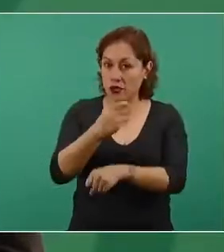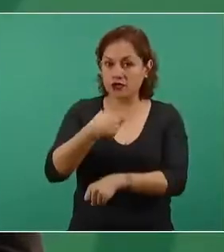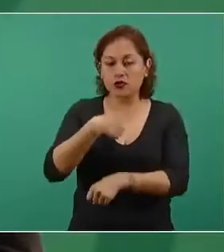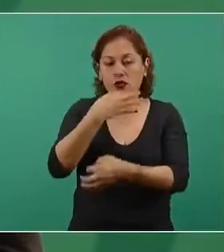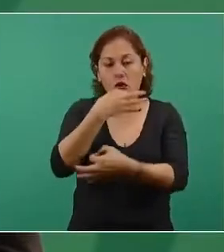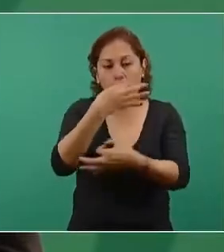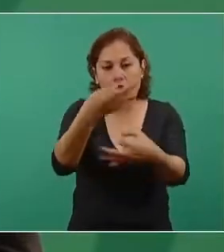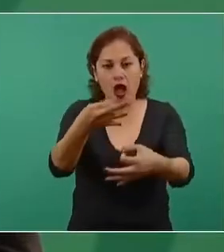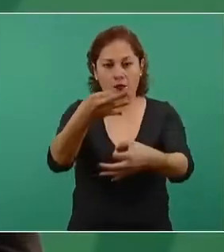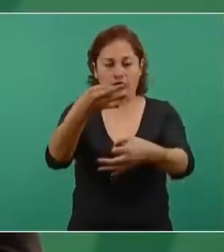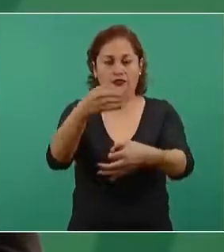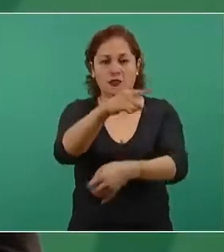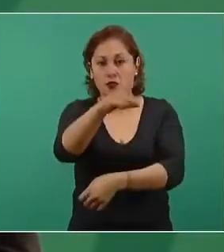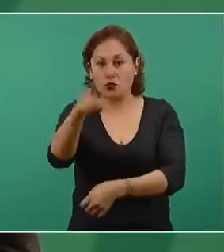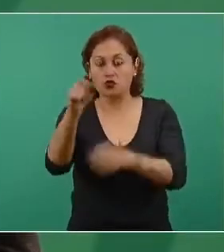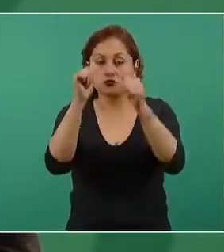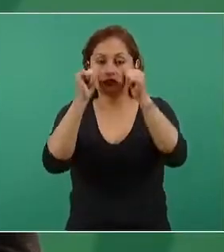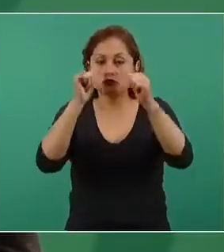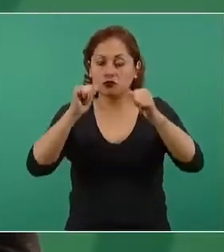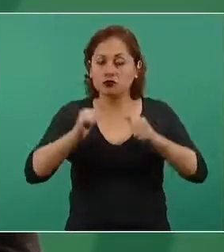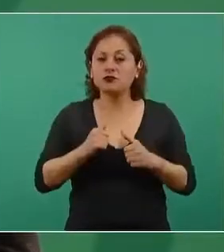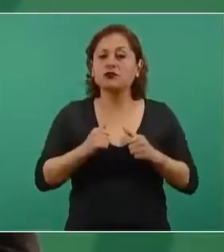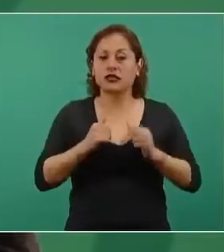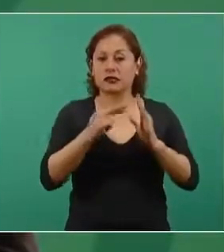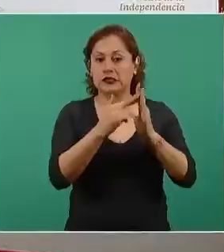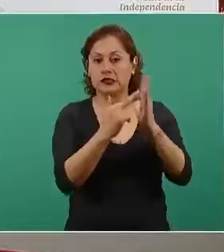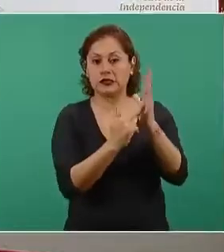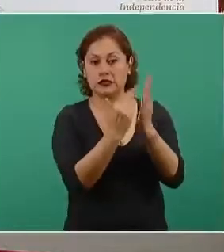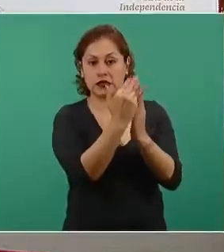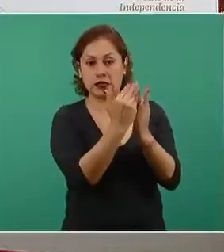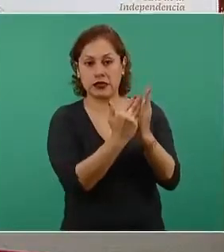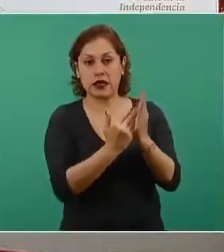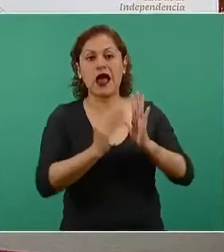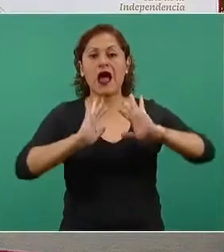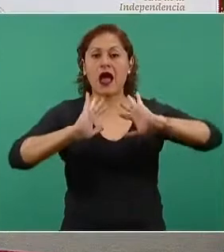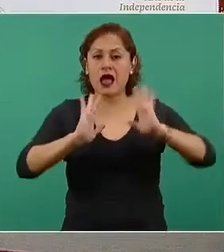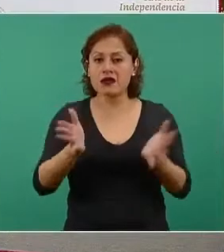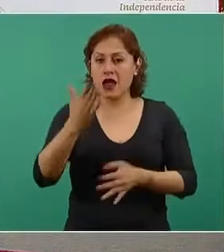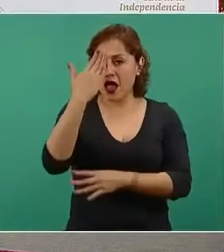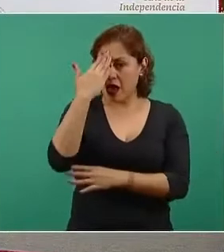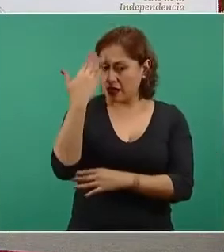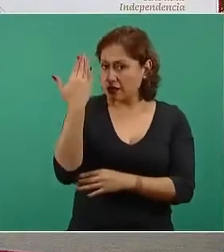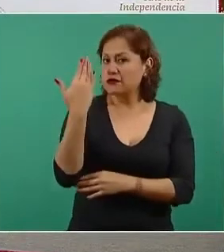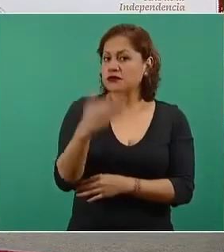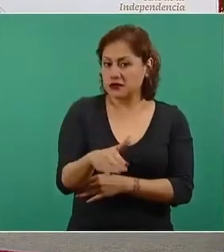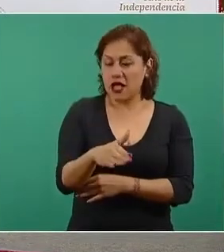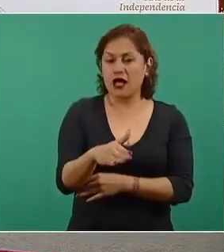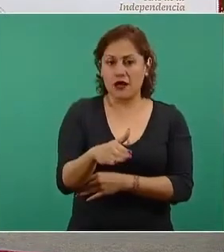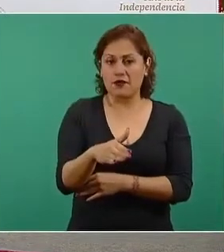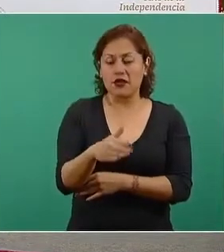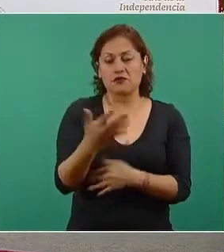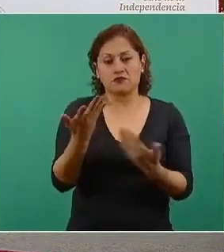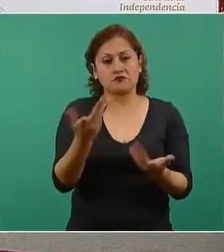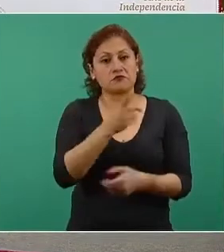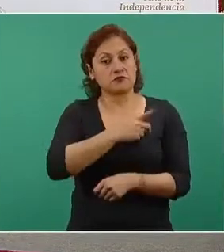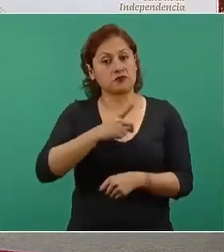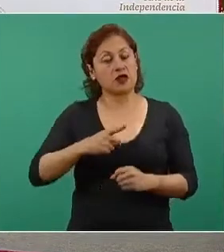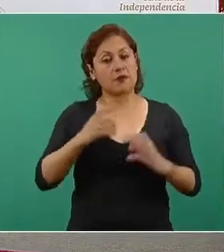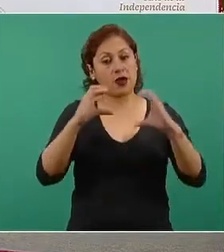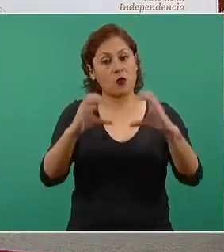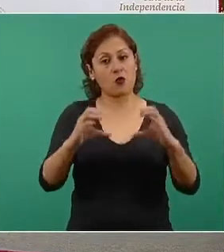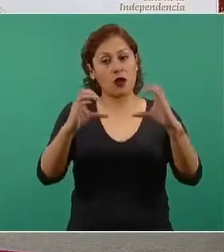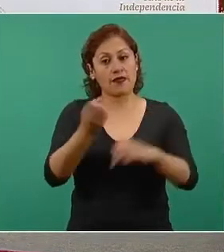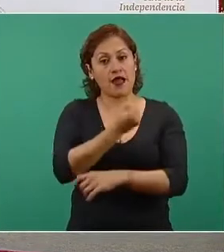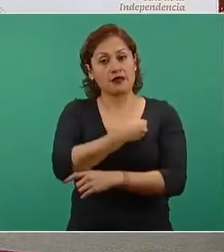las medidas preventivas que ya se han comentado, y pues obviamente mientras mexicanos y mexicanas no nos encontremos vacunados, pues